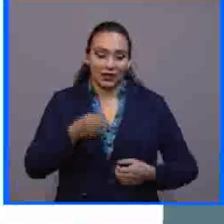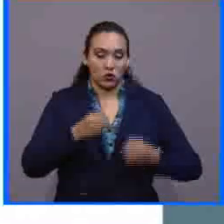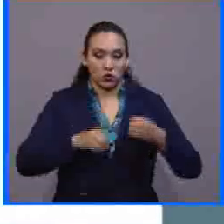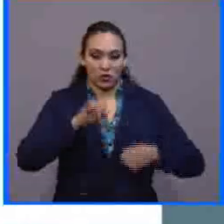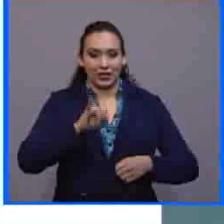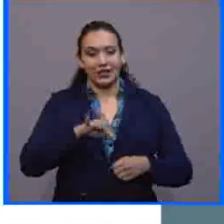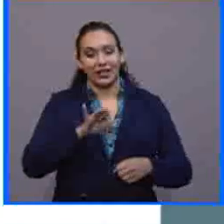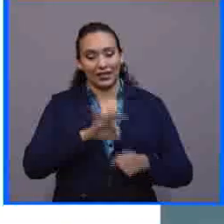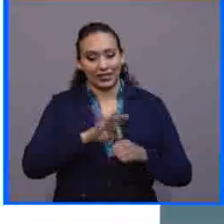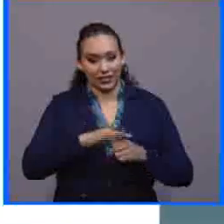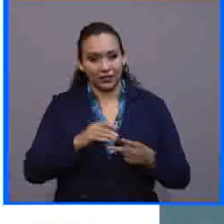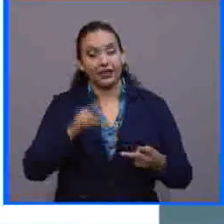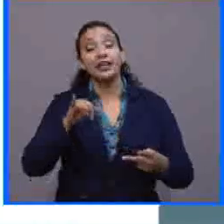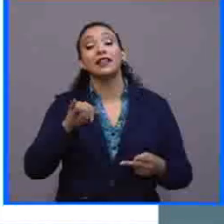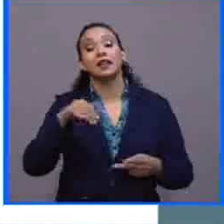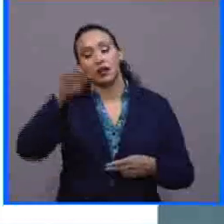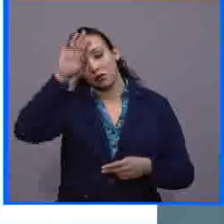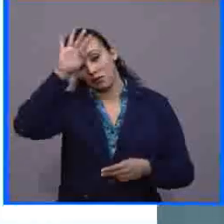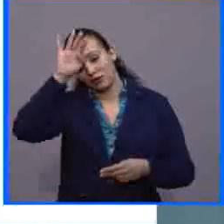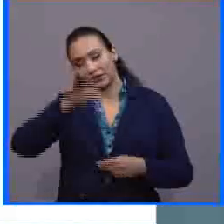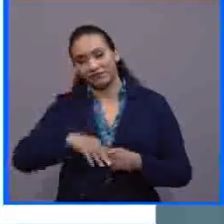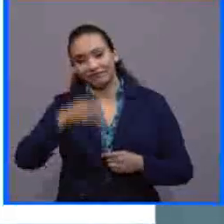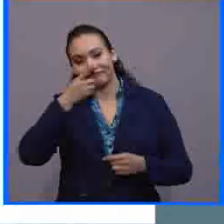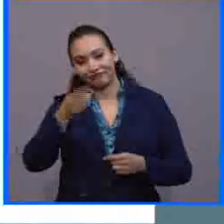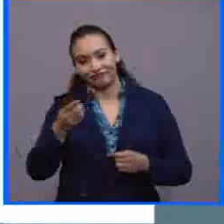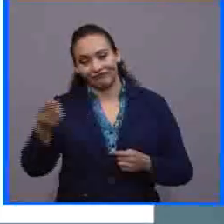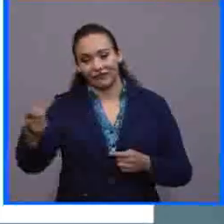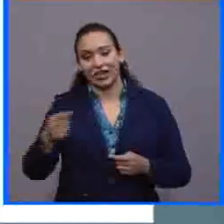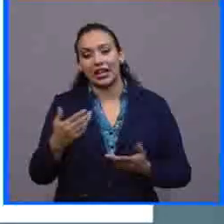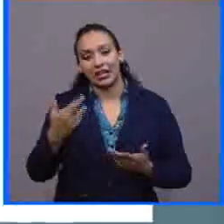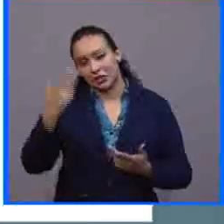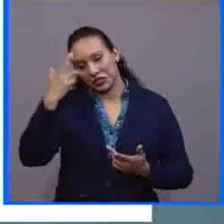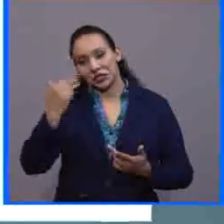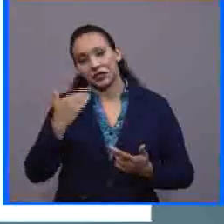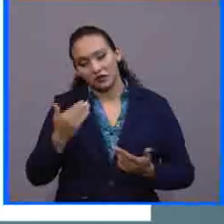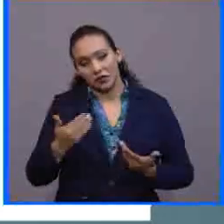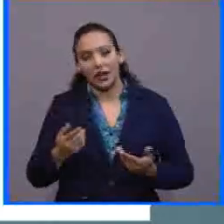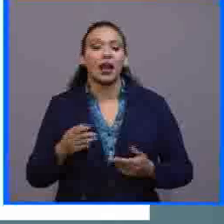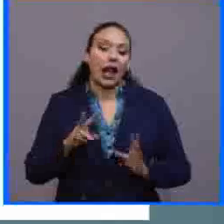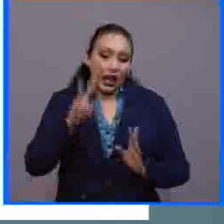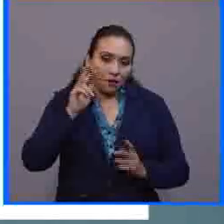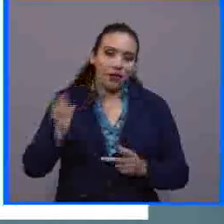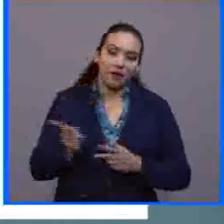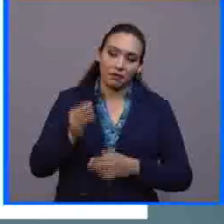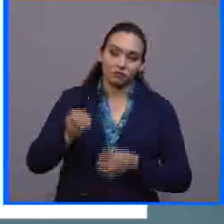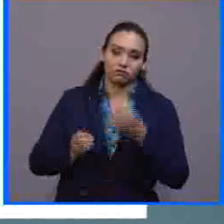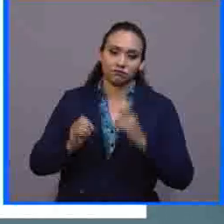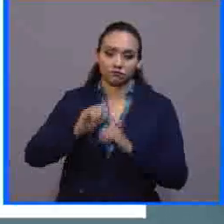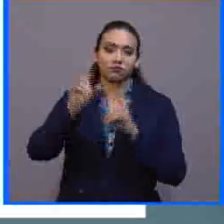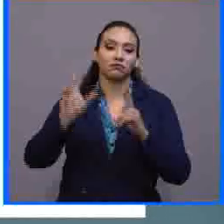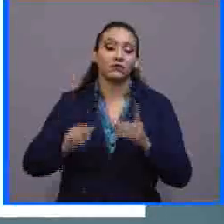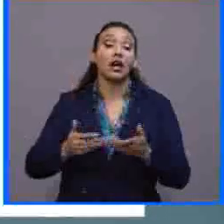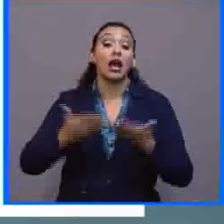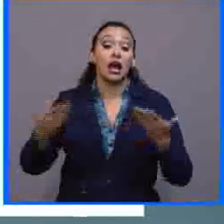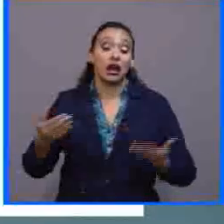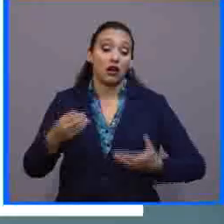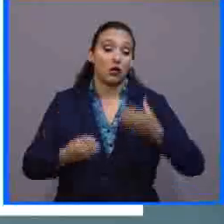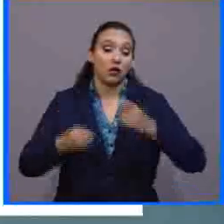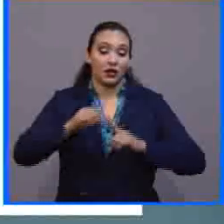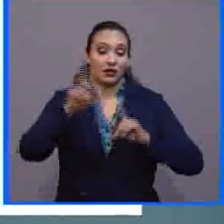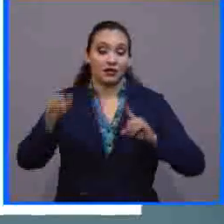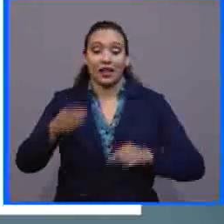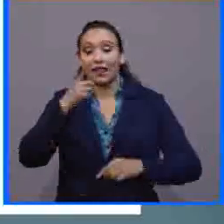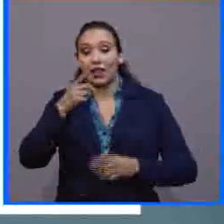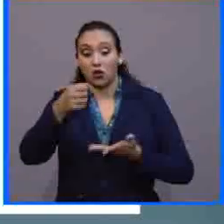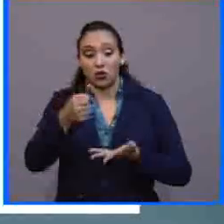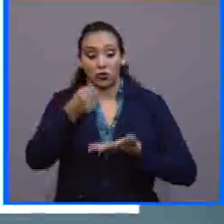como la Sala Regional Monterrey sustentaron su resolución en un criterio de la Suprema Corte que determinó que el financiamiento